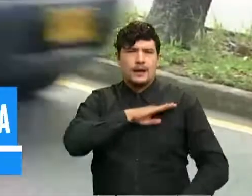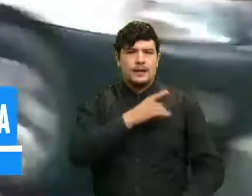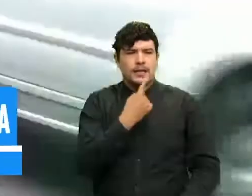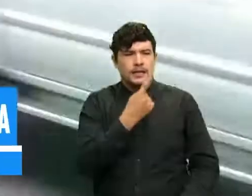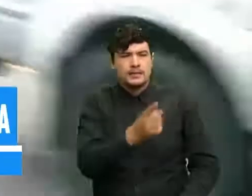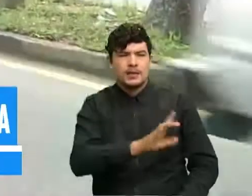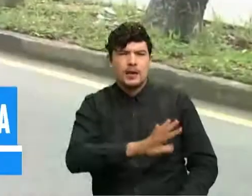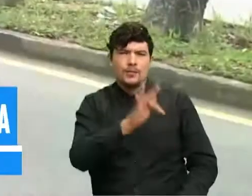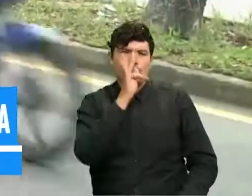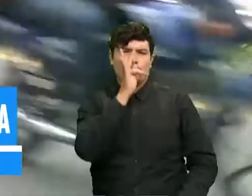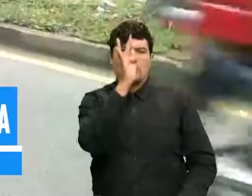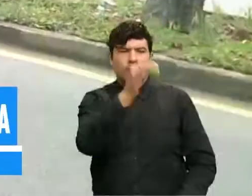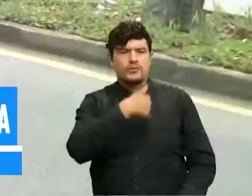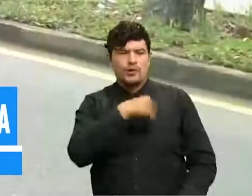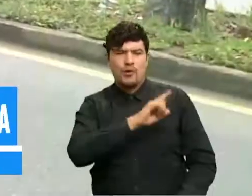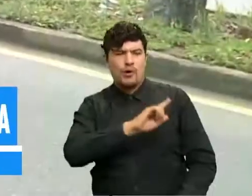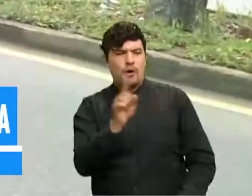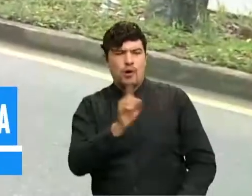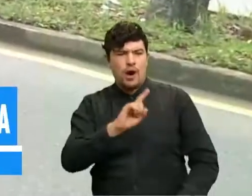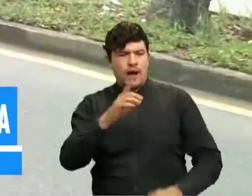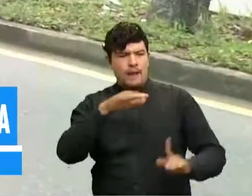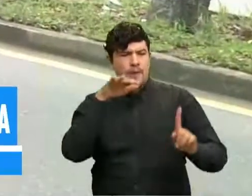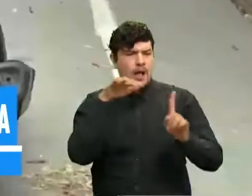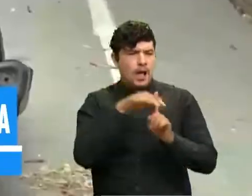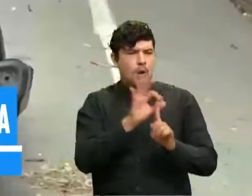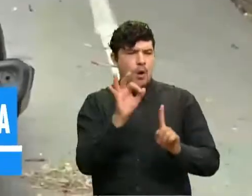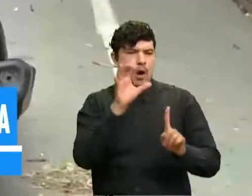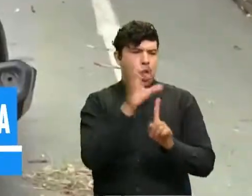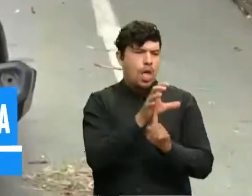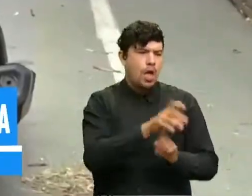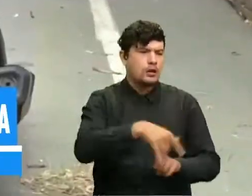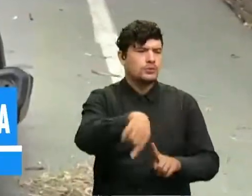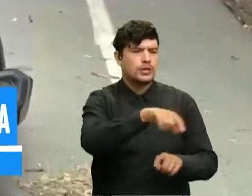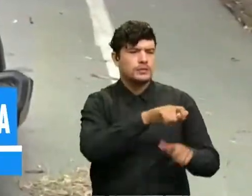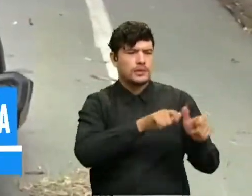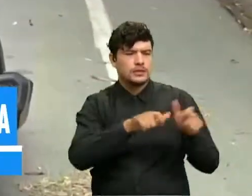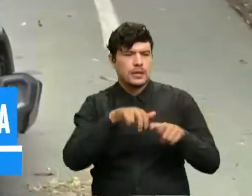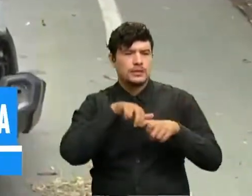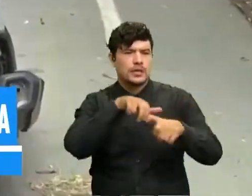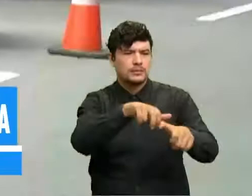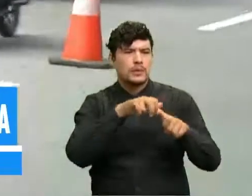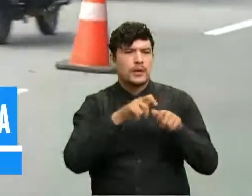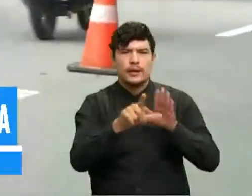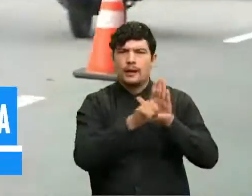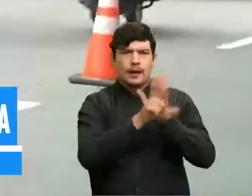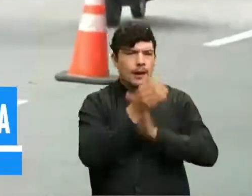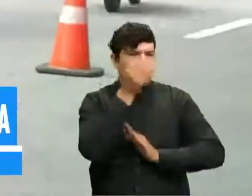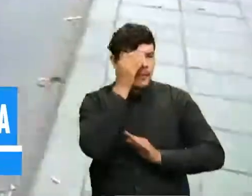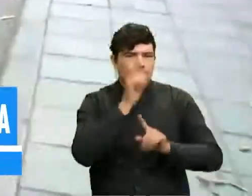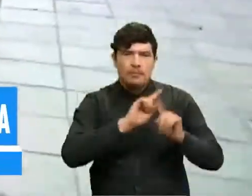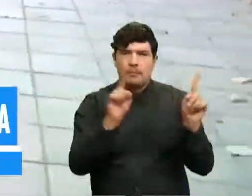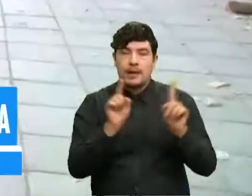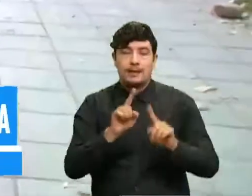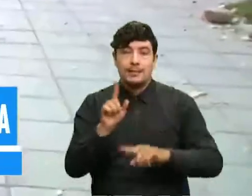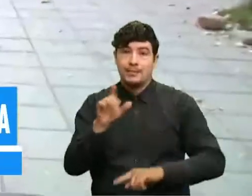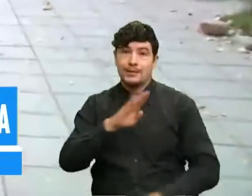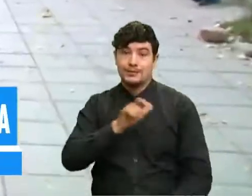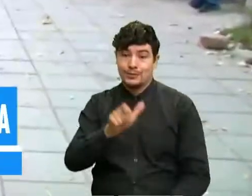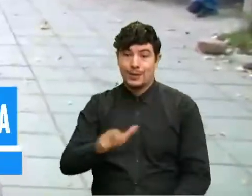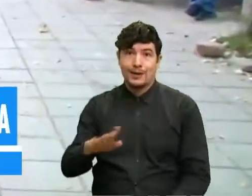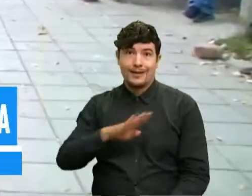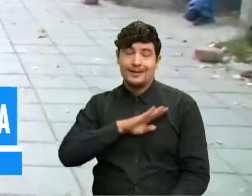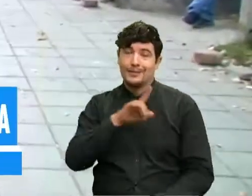controles o dejar de cumplir su deber frente a los ciudadanos de luchar contra el transporte ilegal en su jurisdicción para la